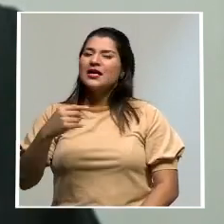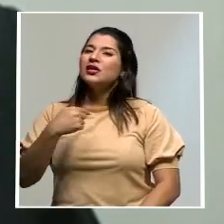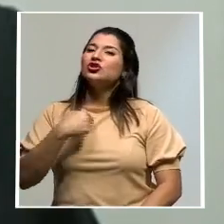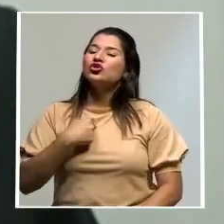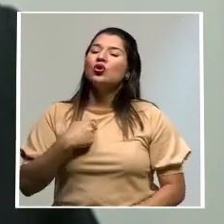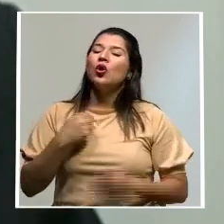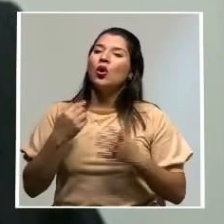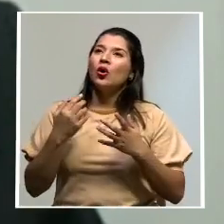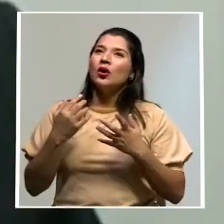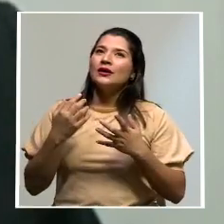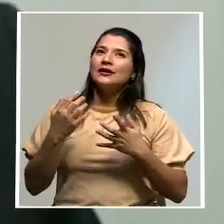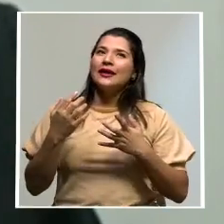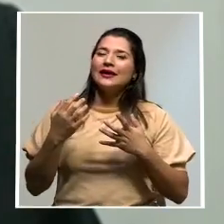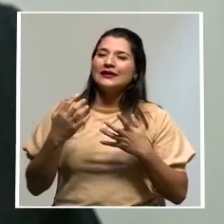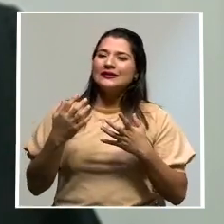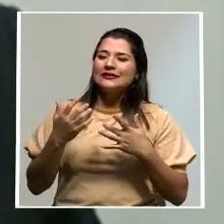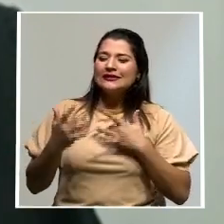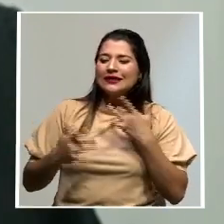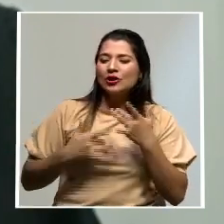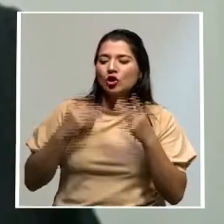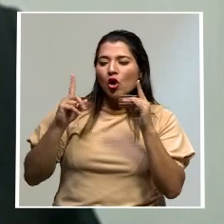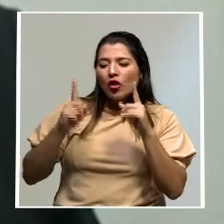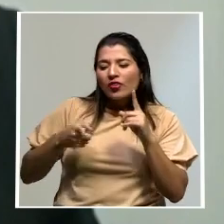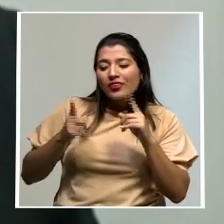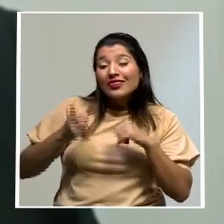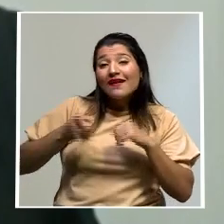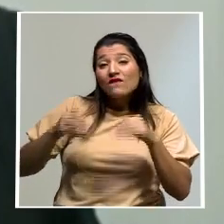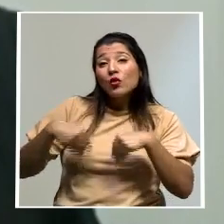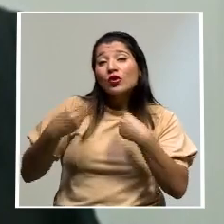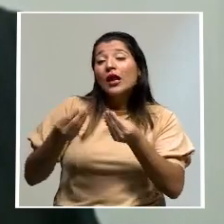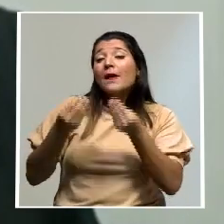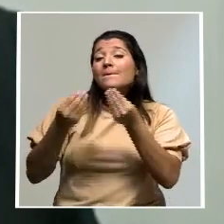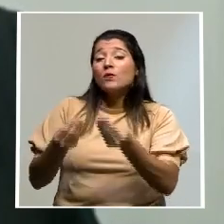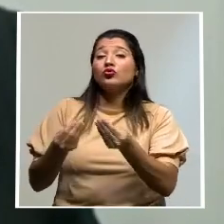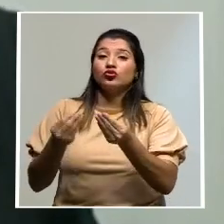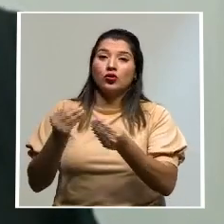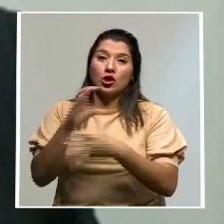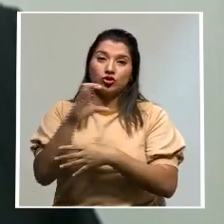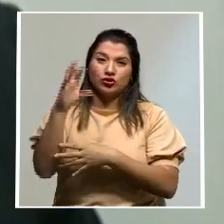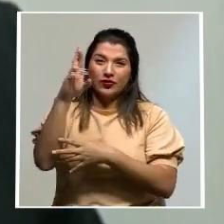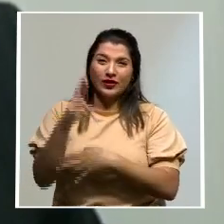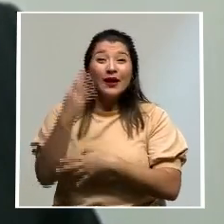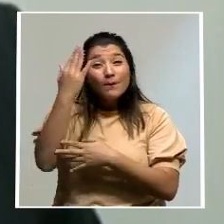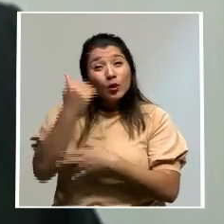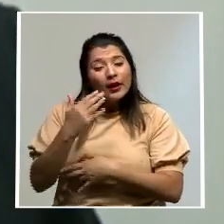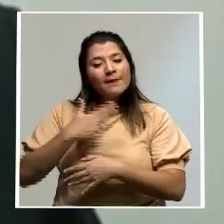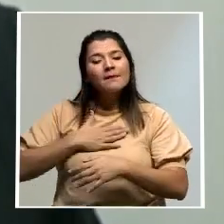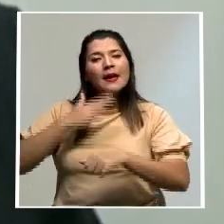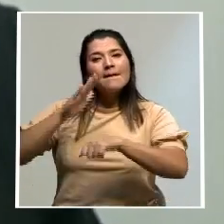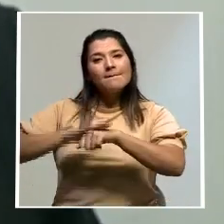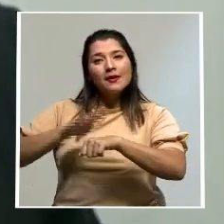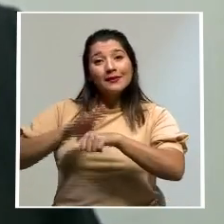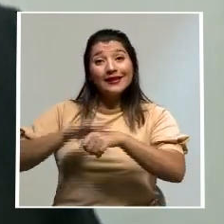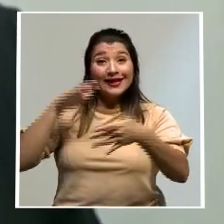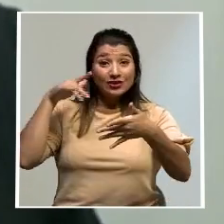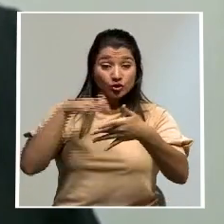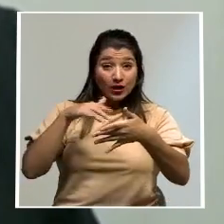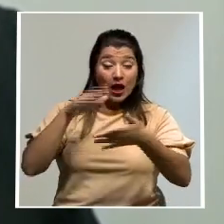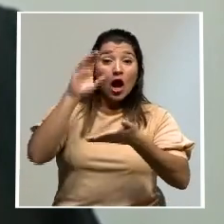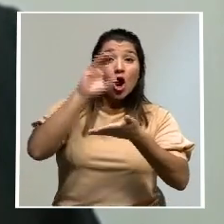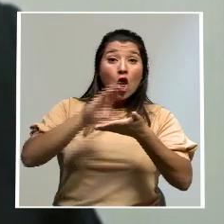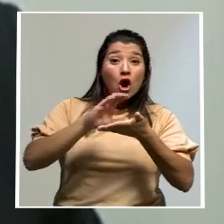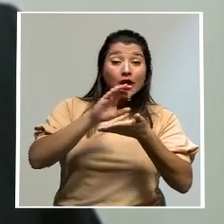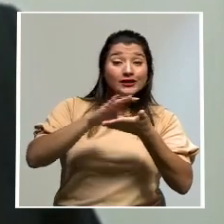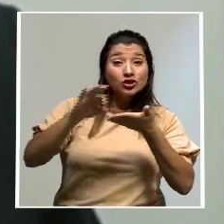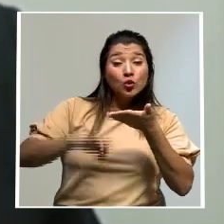este país en relación a ese Estado solidario que me permitió a mí estudiar en escuela y colegio